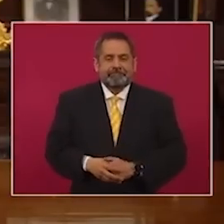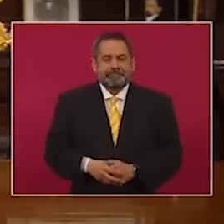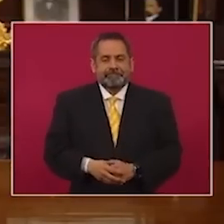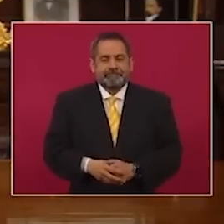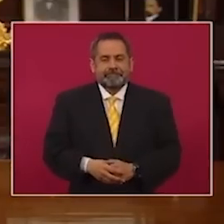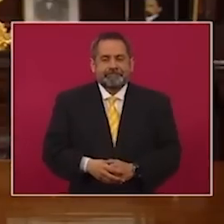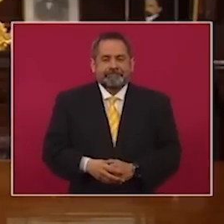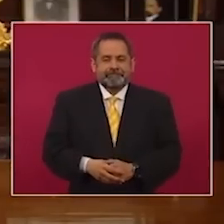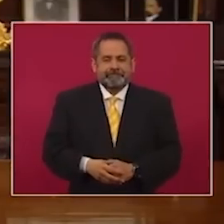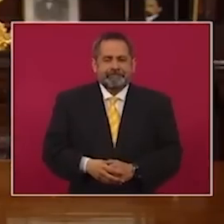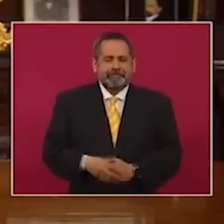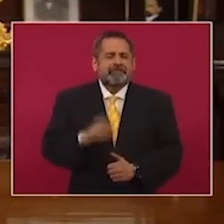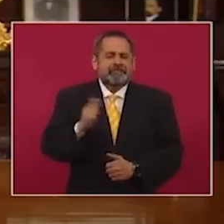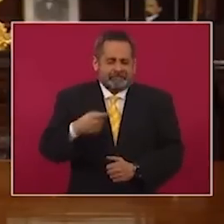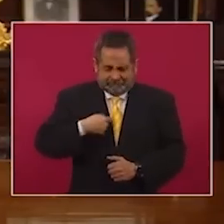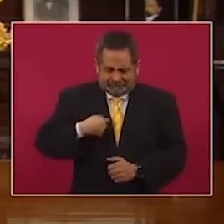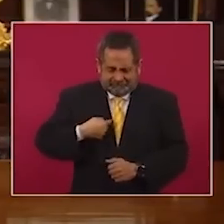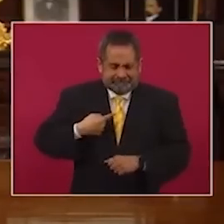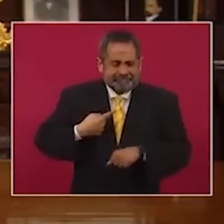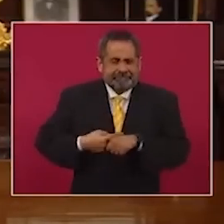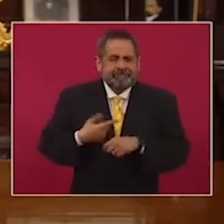¿Qué es lo que tengo?